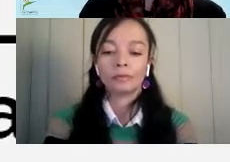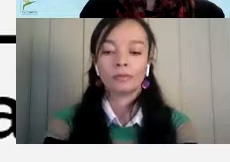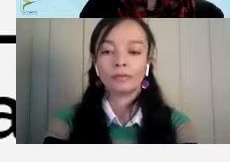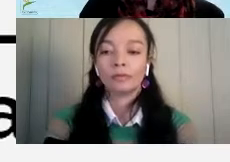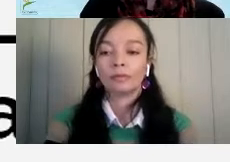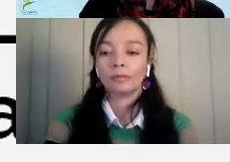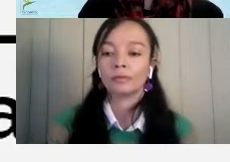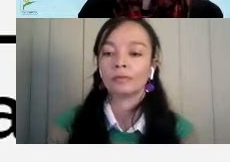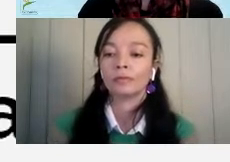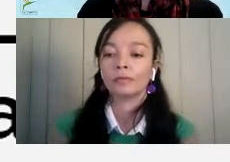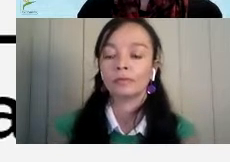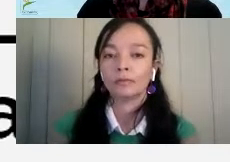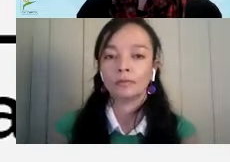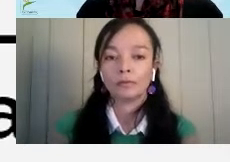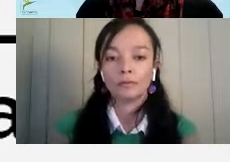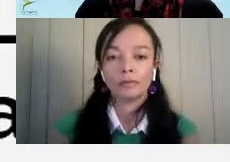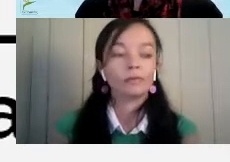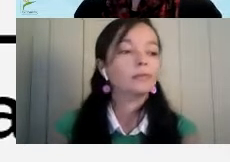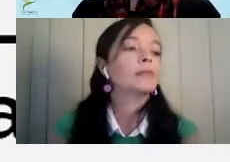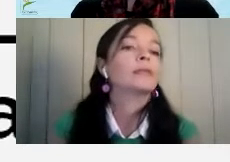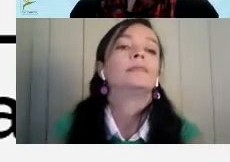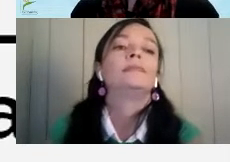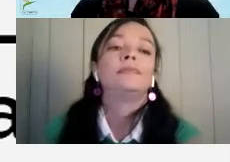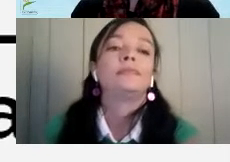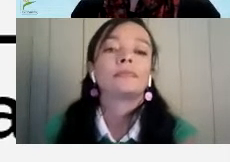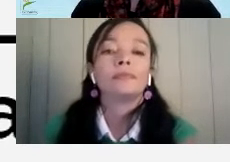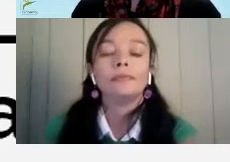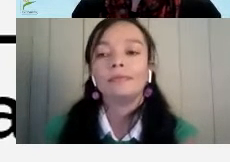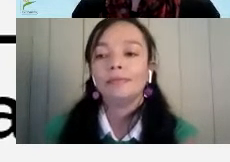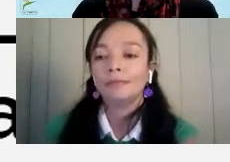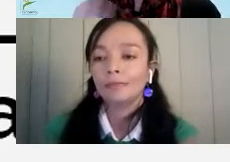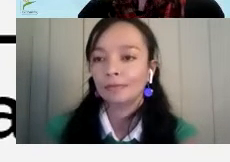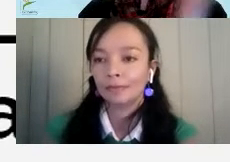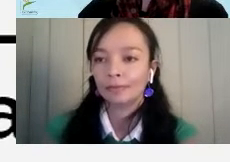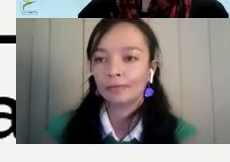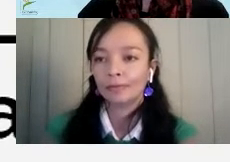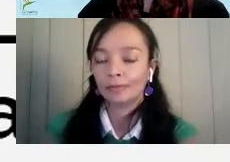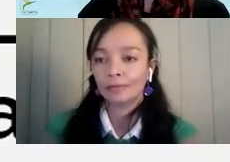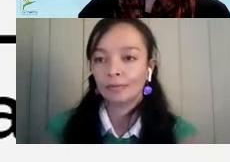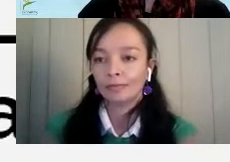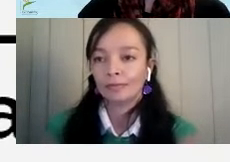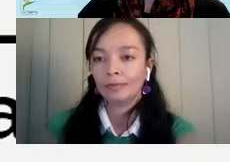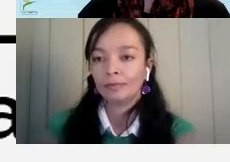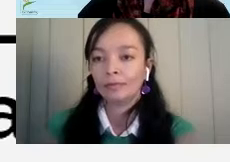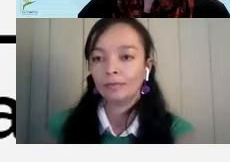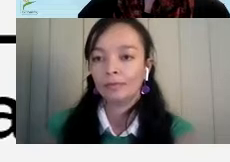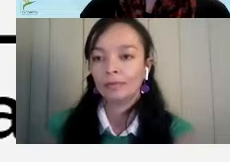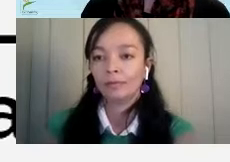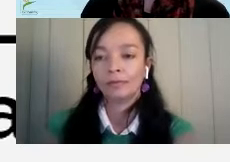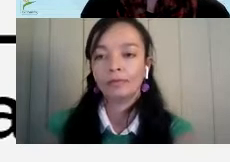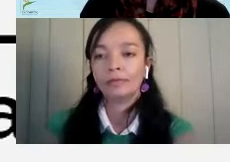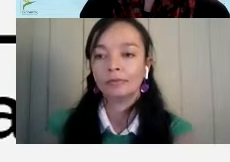Y por fin llegan a dejar las señas y van a estar hablando solamente.